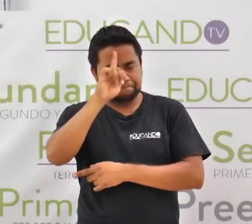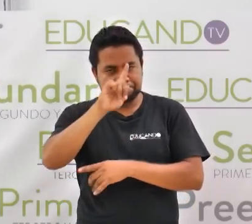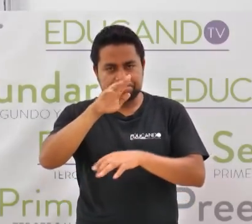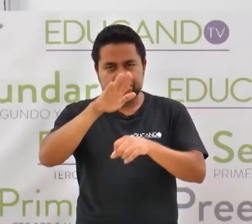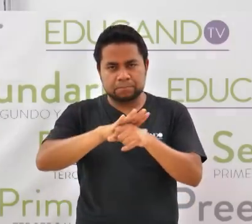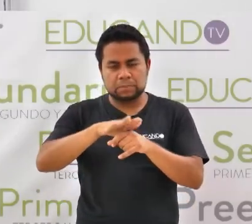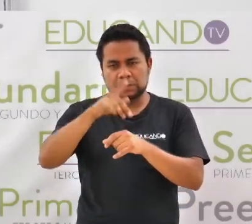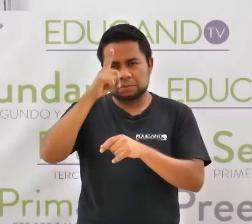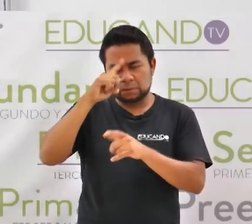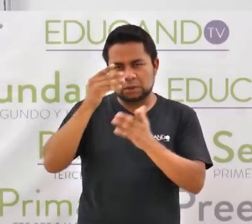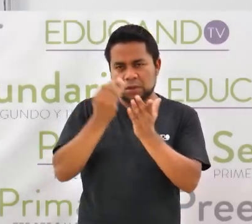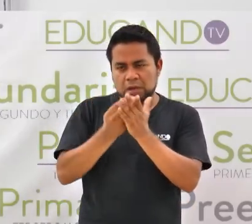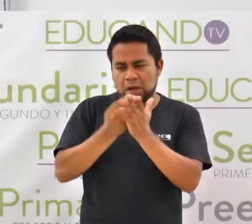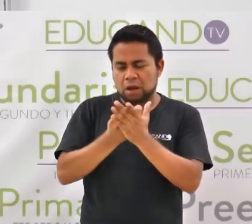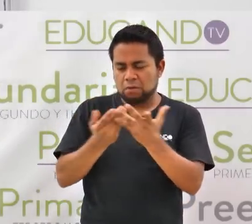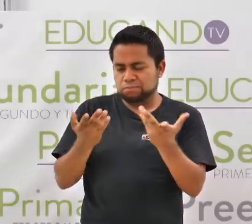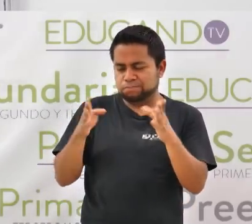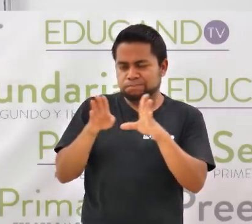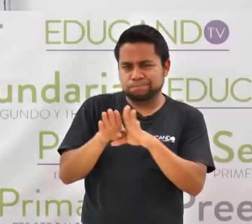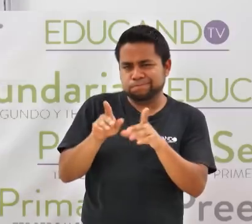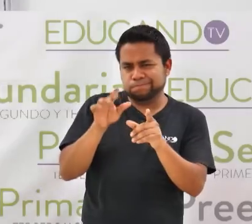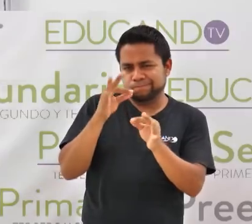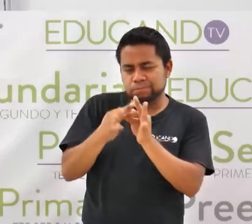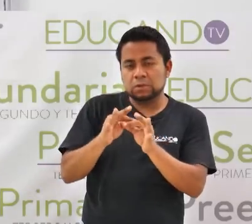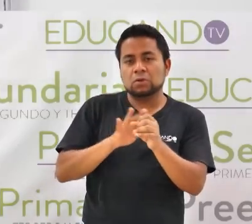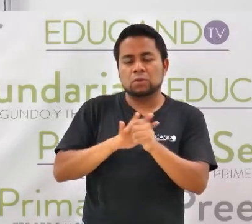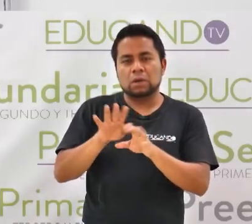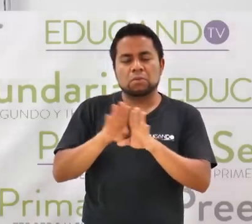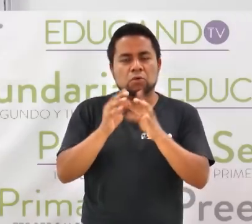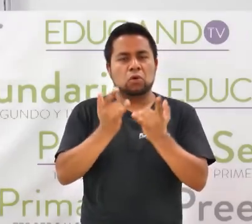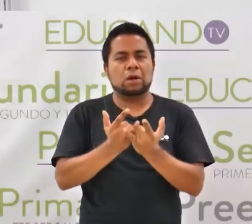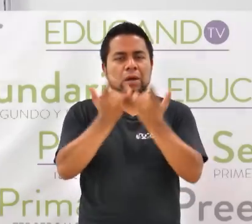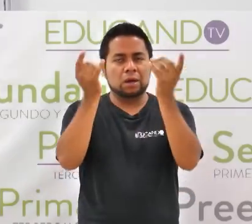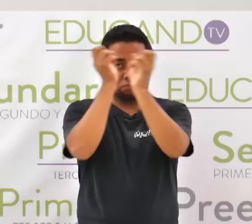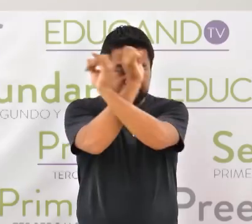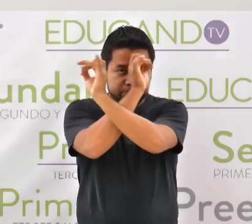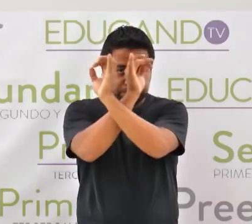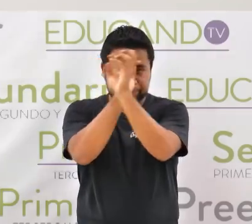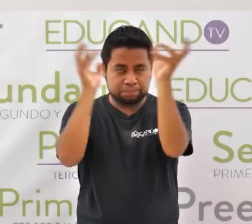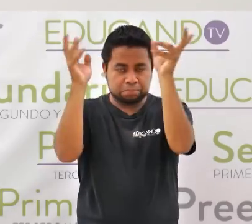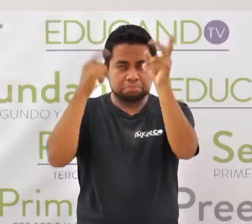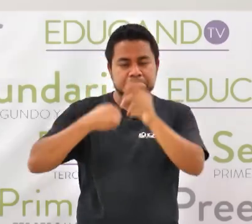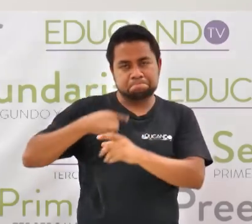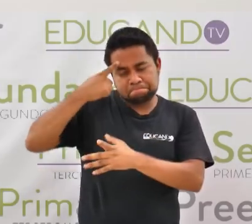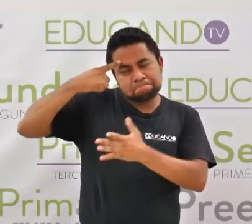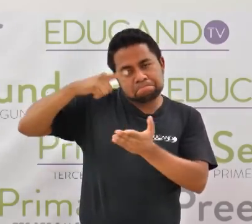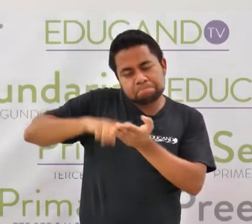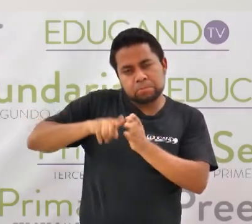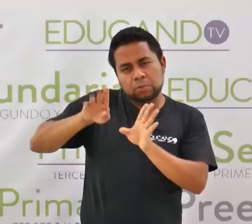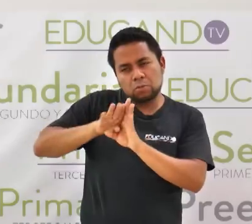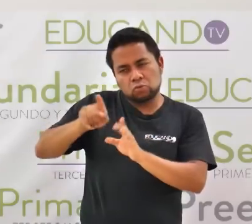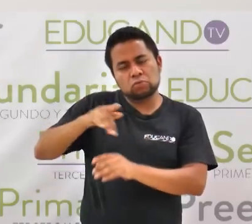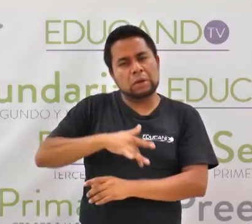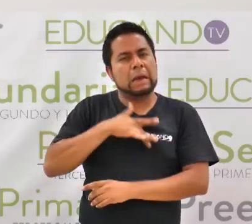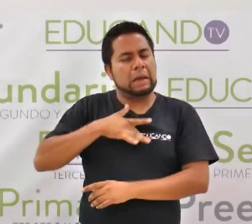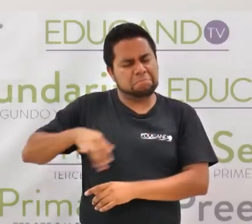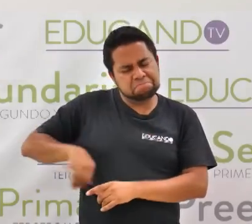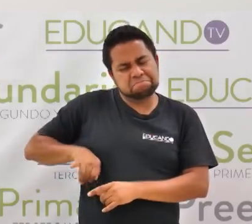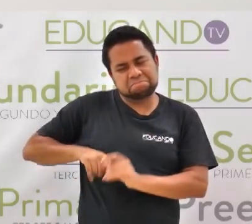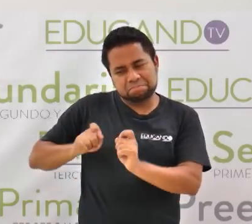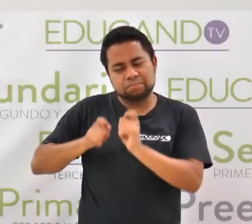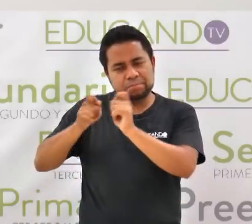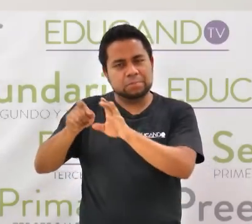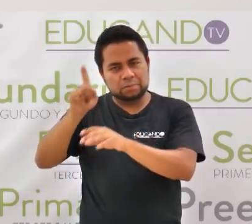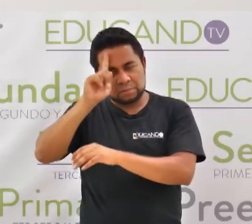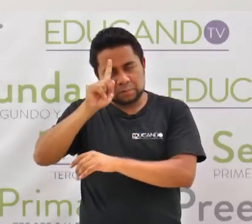recomendarles, ya para cerrar esta sesión, algunas historietas que yo creo que les van a parecer muy